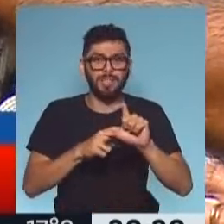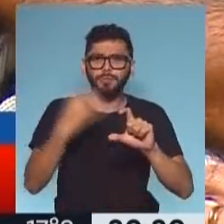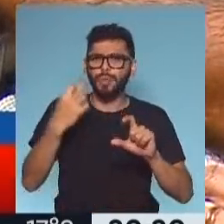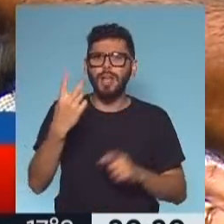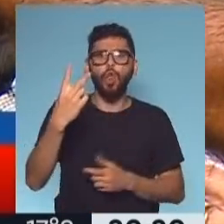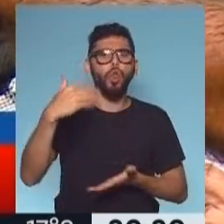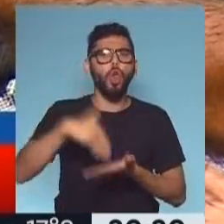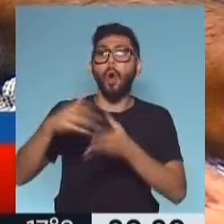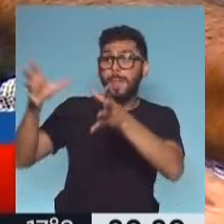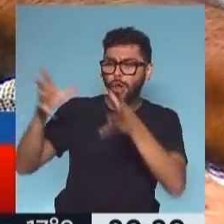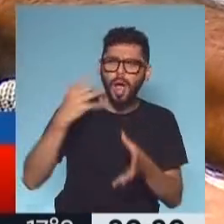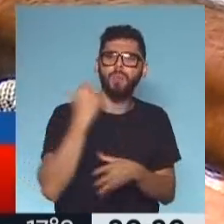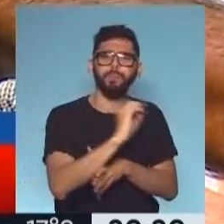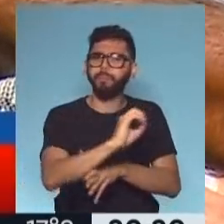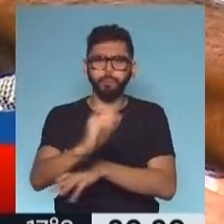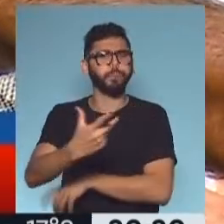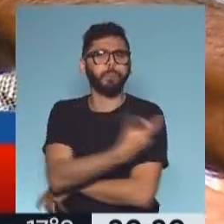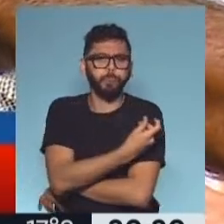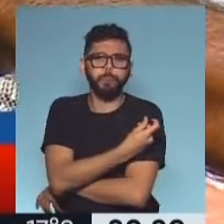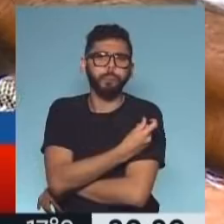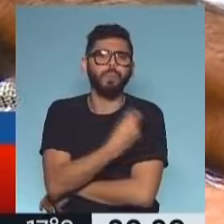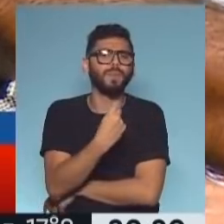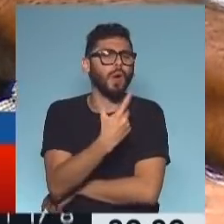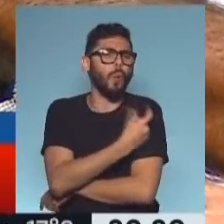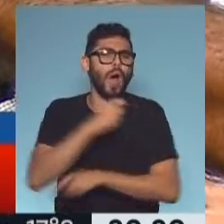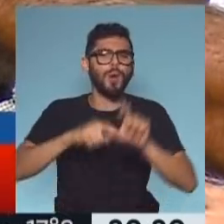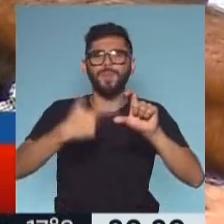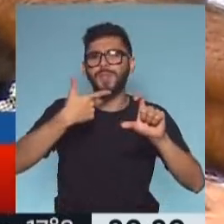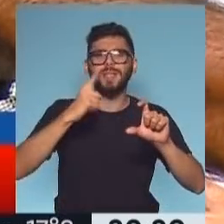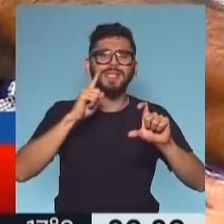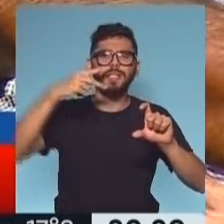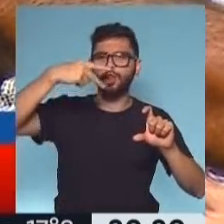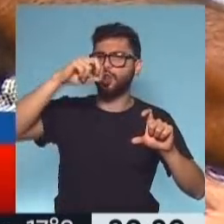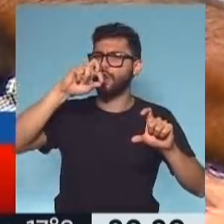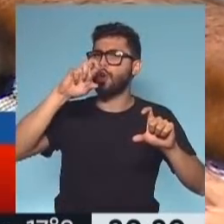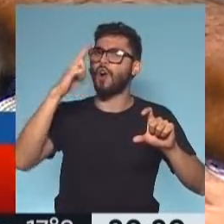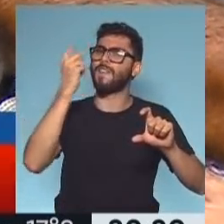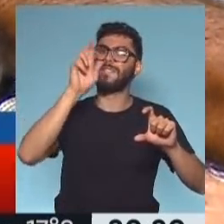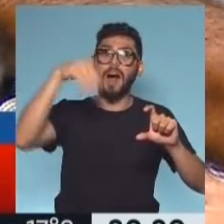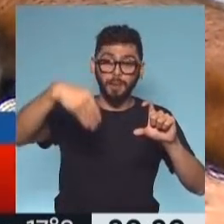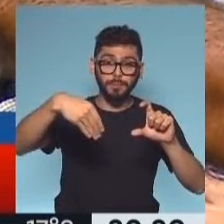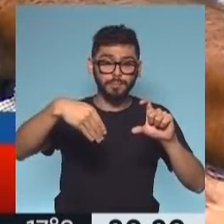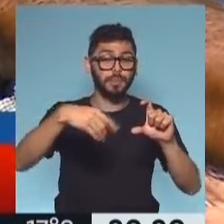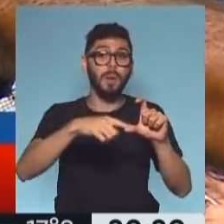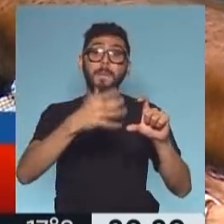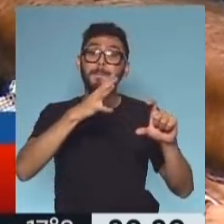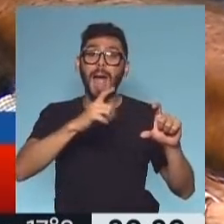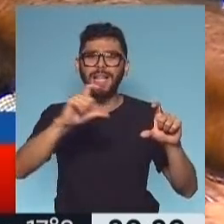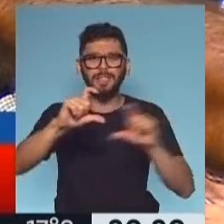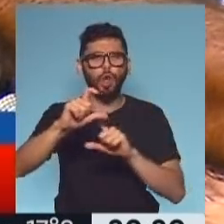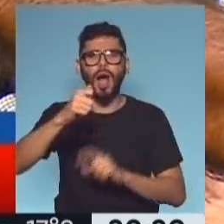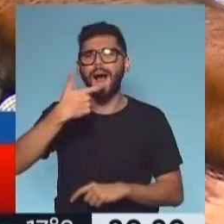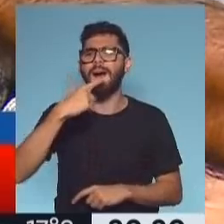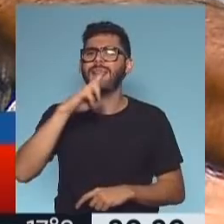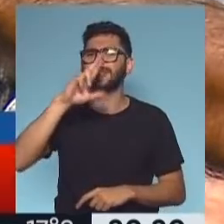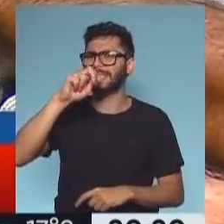de dosis que se han distribuido y se han aplicado, es la vacuna de Sinopharm, que tiene una eficacia que es similar a la vacuna de AstraZeneca y a